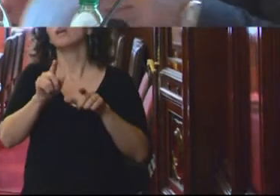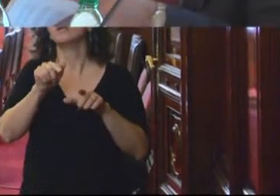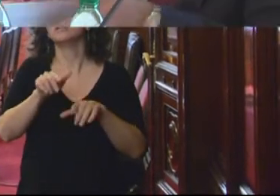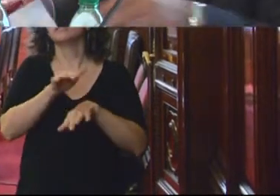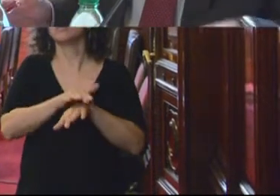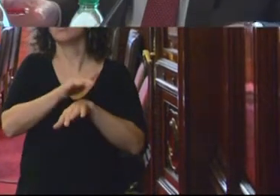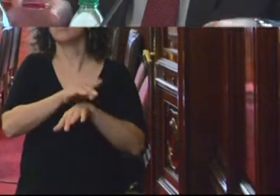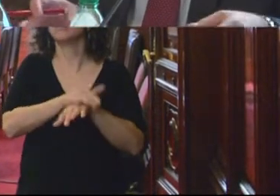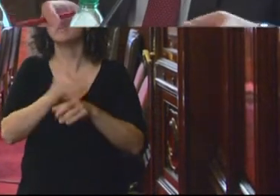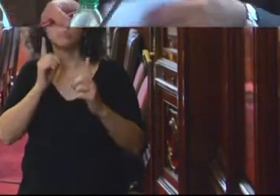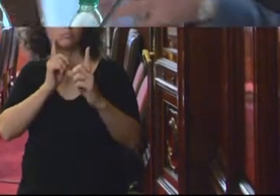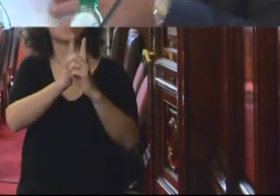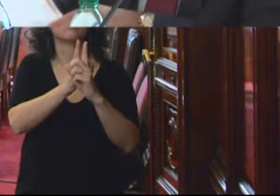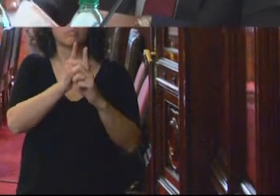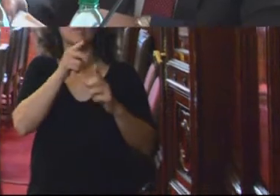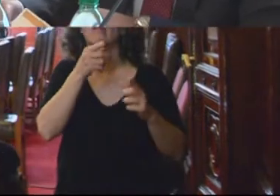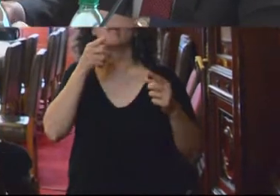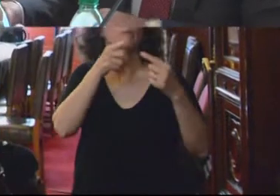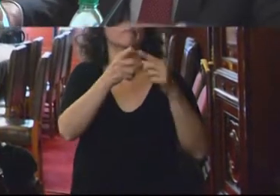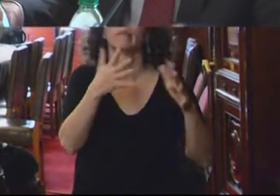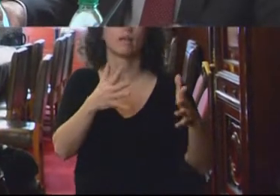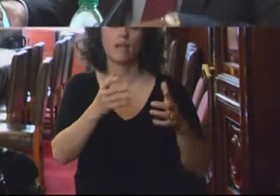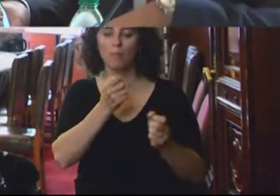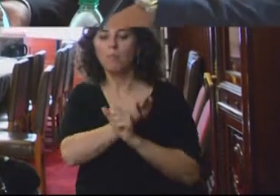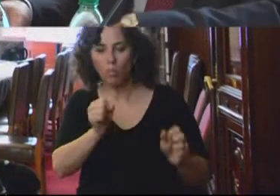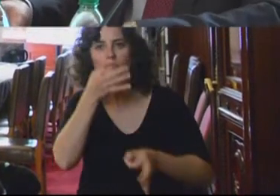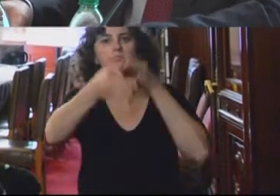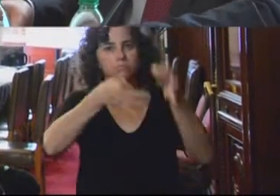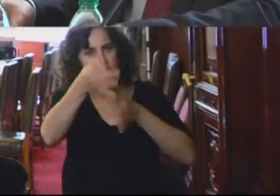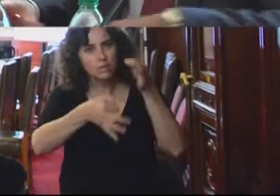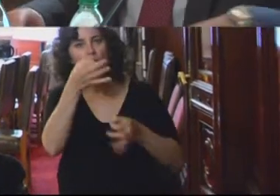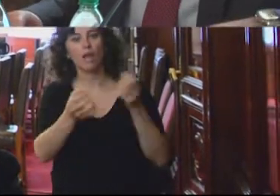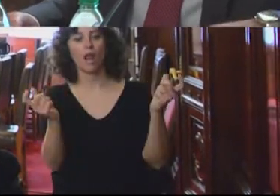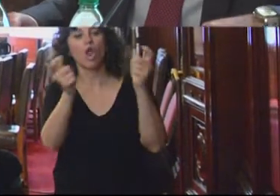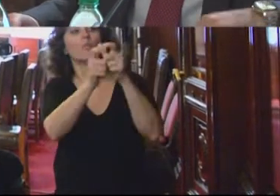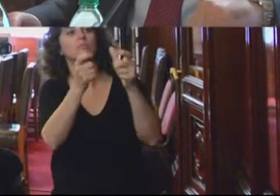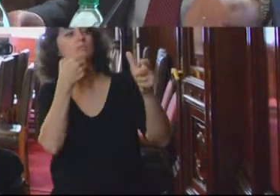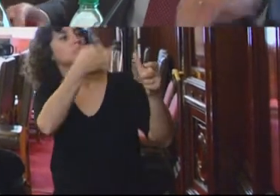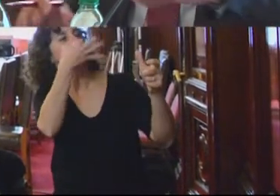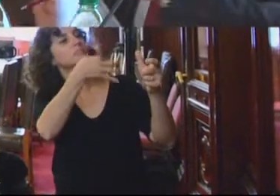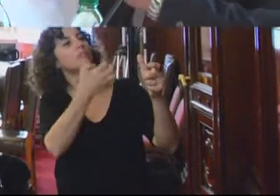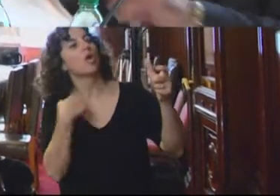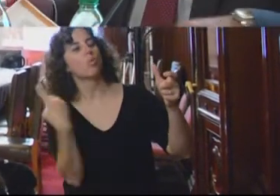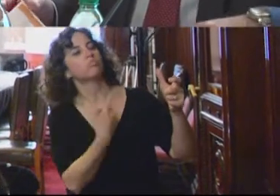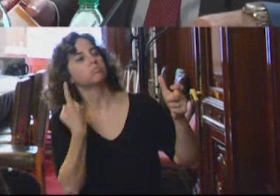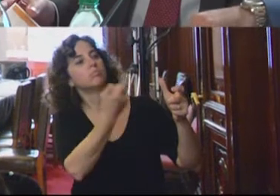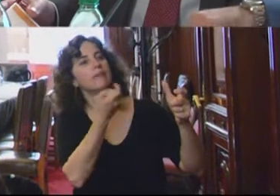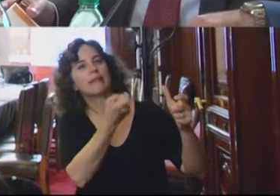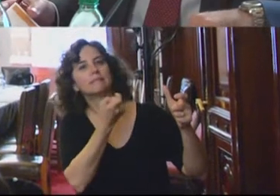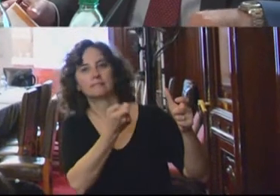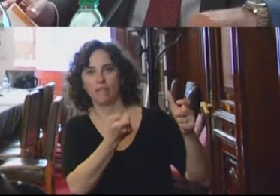precisamente dirigido a expresar a la Comisión las necesidades que